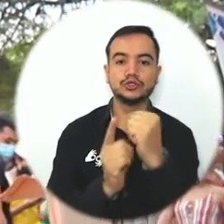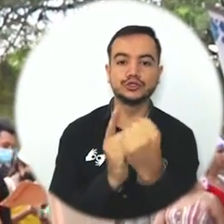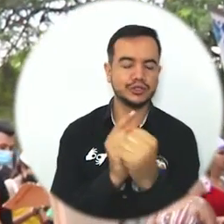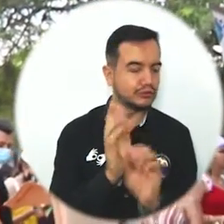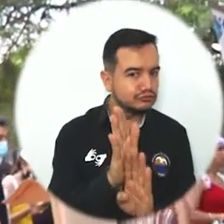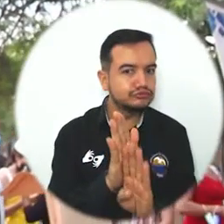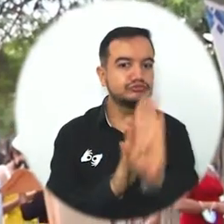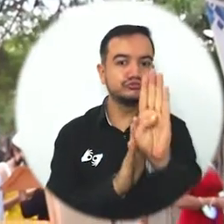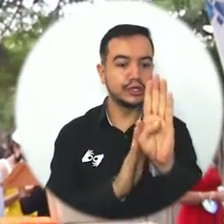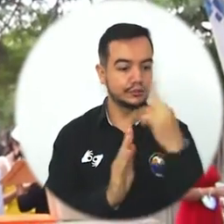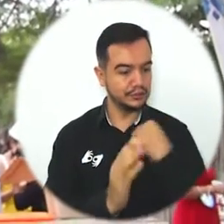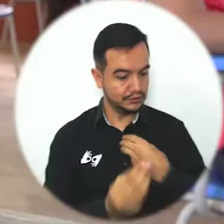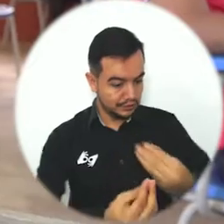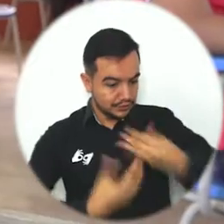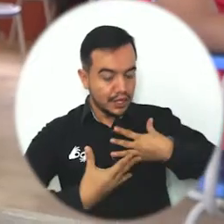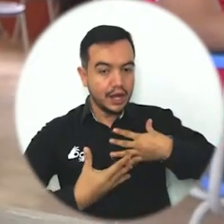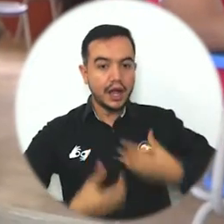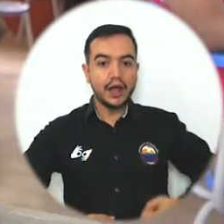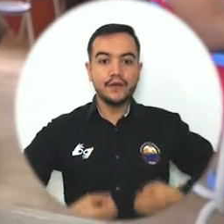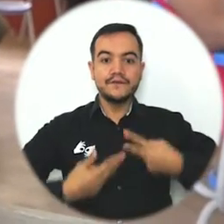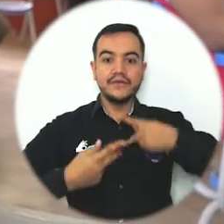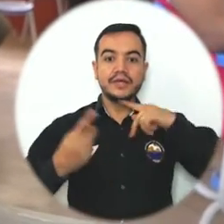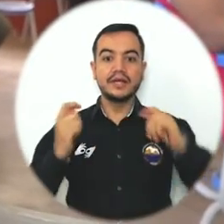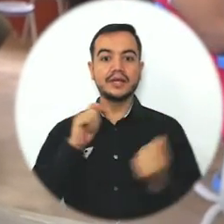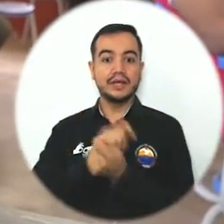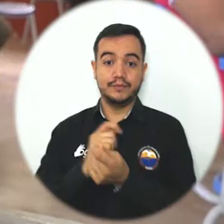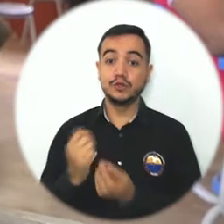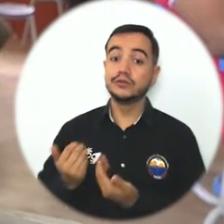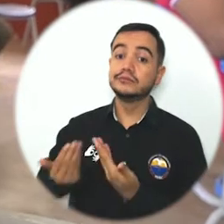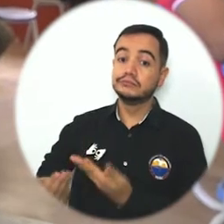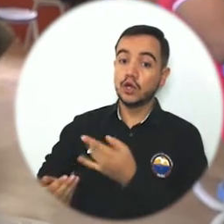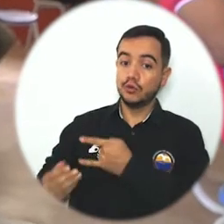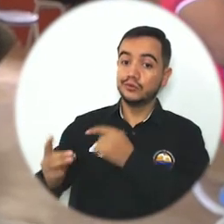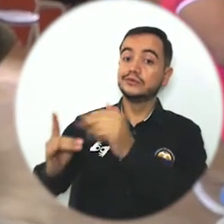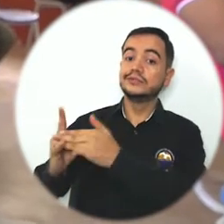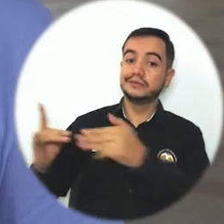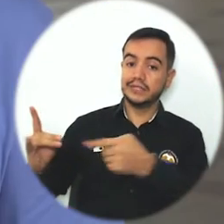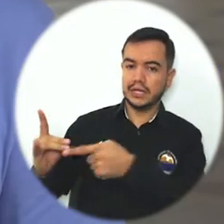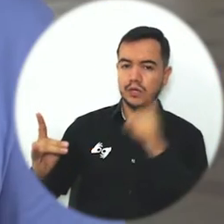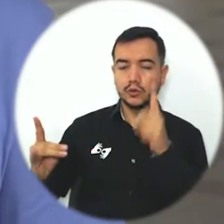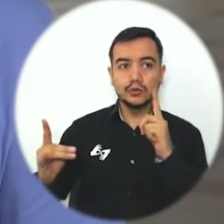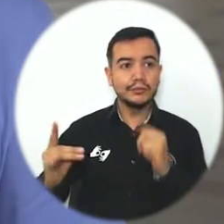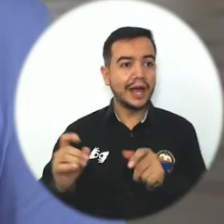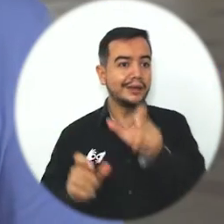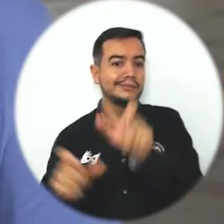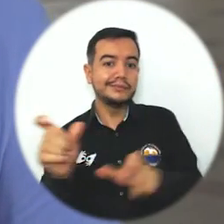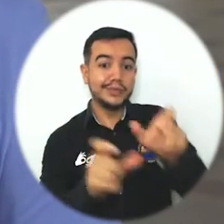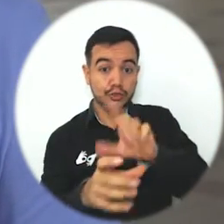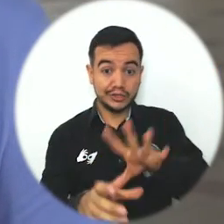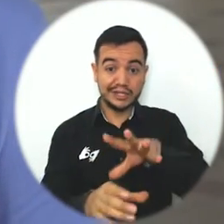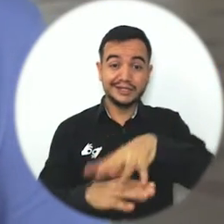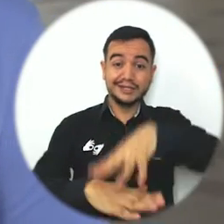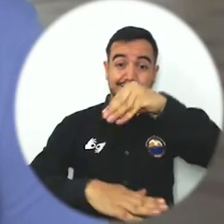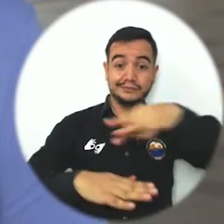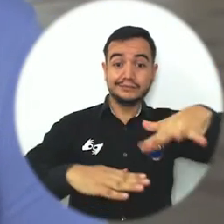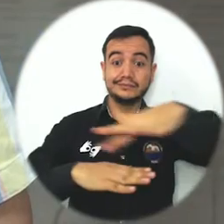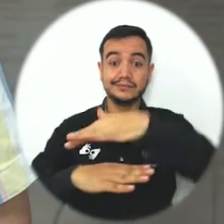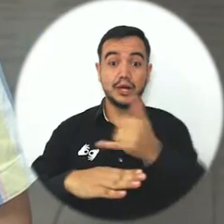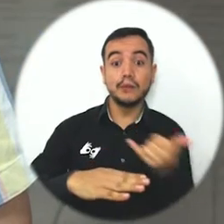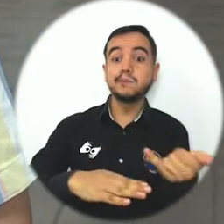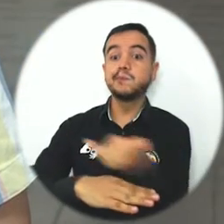sociedades, incluye sociedades y nos cambian la vida como lo está haciendo la Universidad del Magdalena frente a tantos